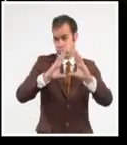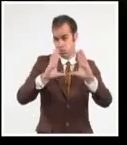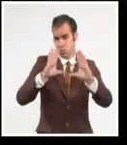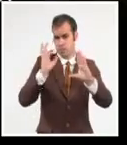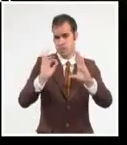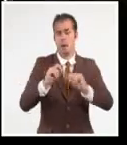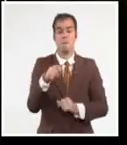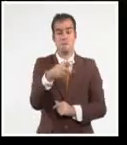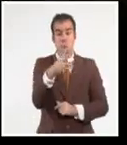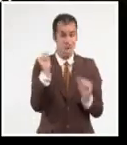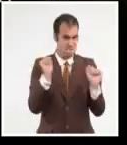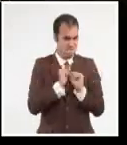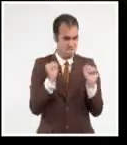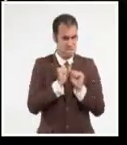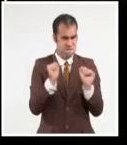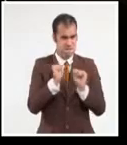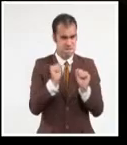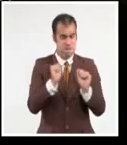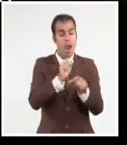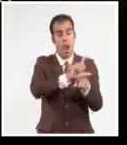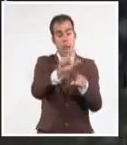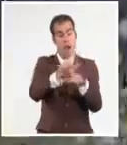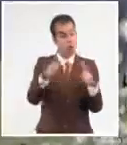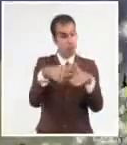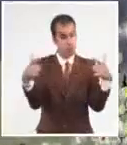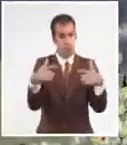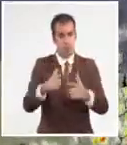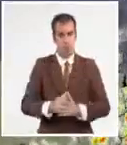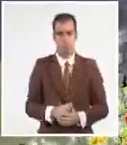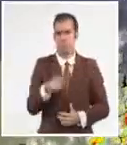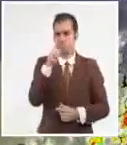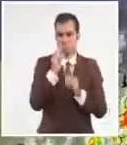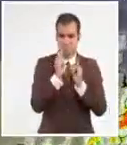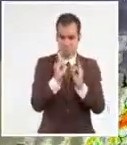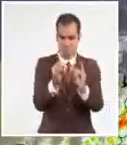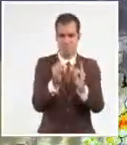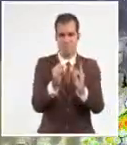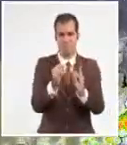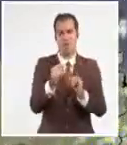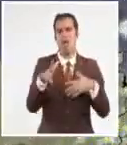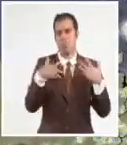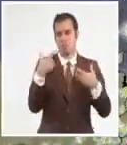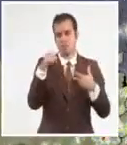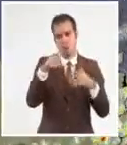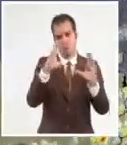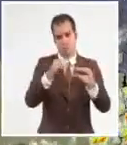las madrugadas frías hacia zonas del interior. Esto es todo en cuanto al tiempo, que tengan un feliz día y hasta mañana.